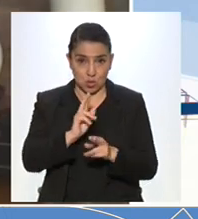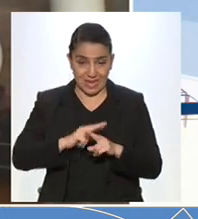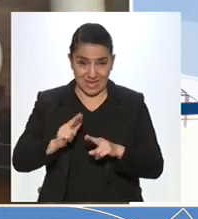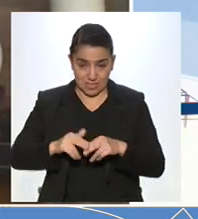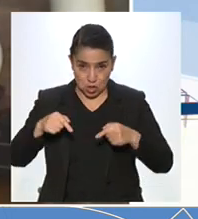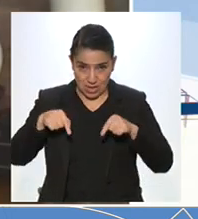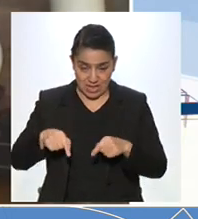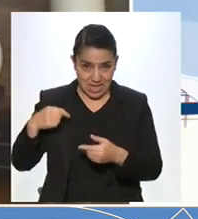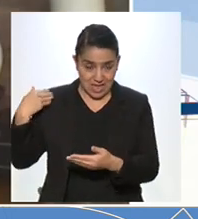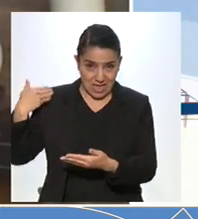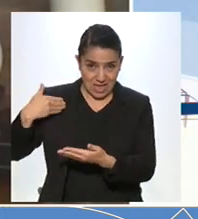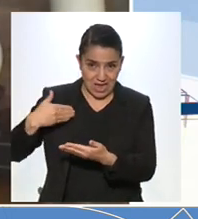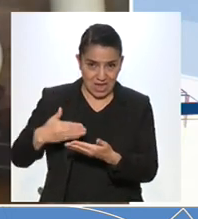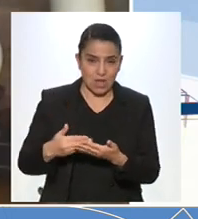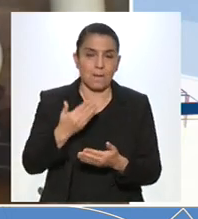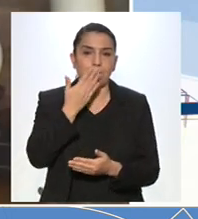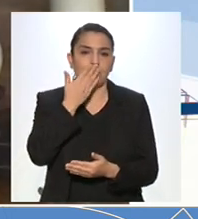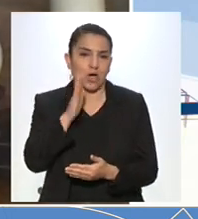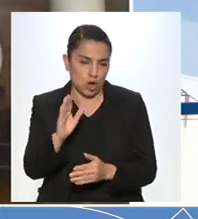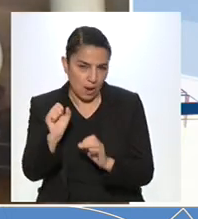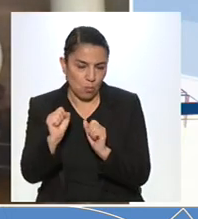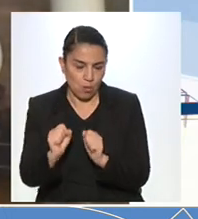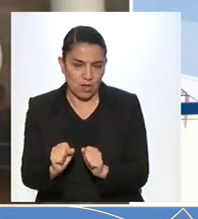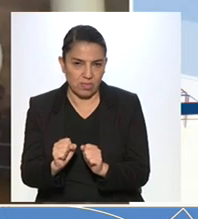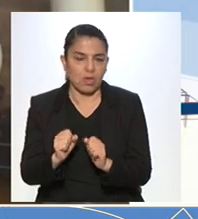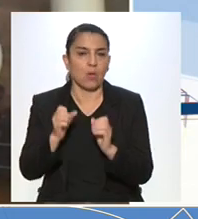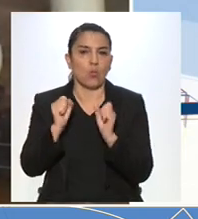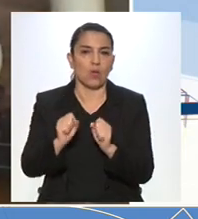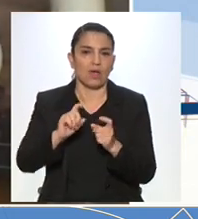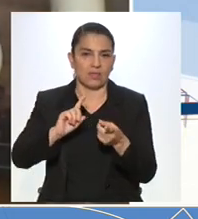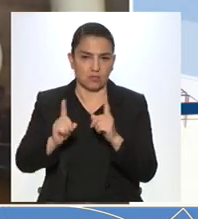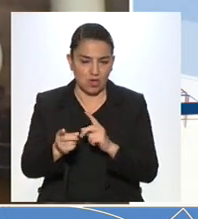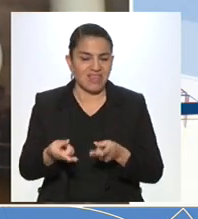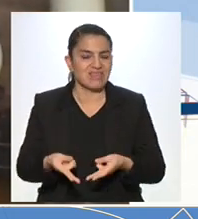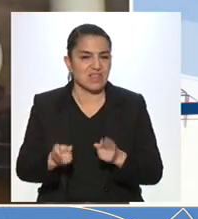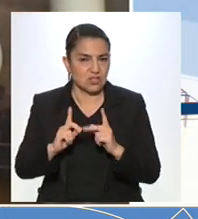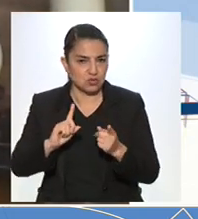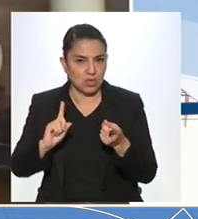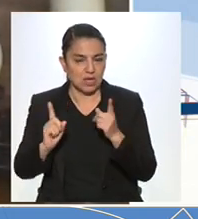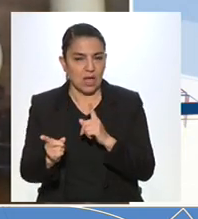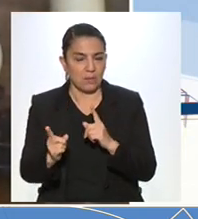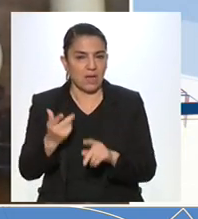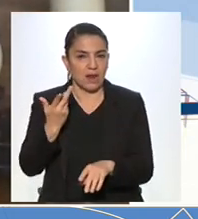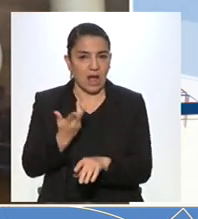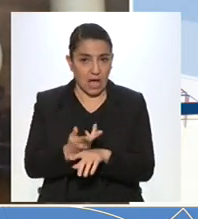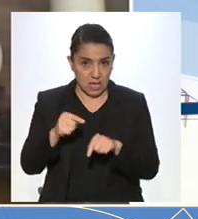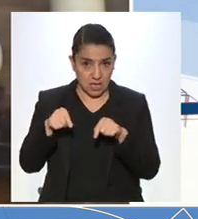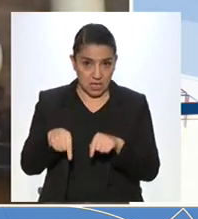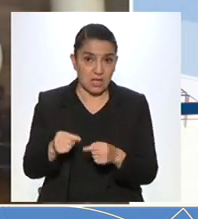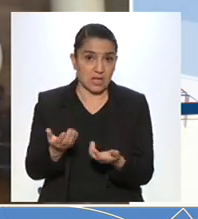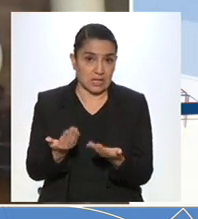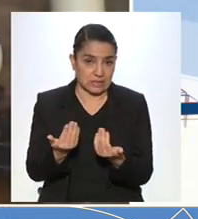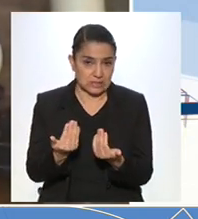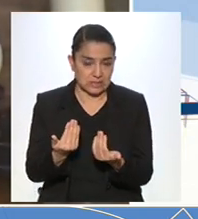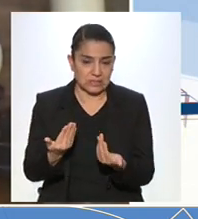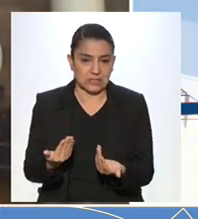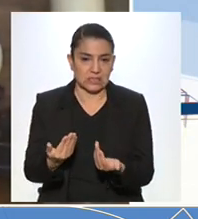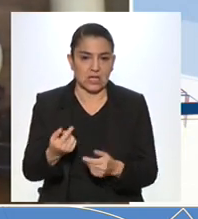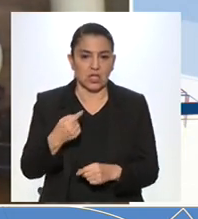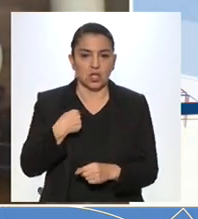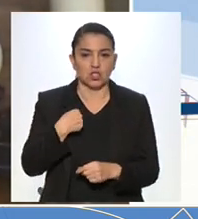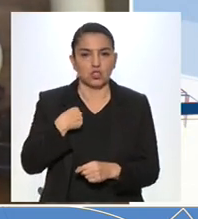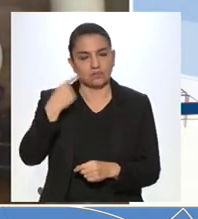años ciertamente es mejorable y ciertamente podemos replantearnos. Tenemos el derecho a replantearnos si lo que tenemos es lo que se requiere. Pues bien, yo llego